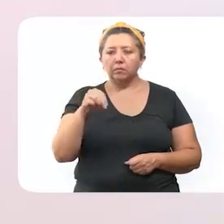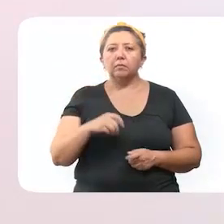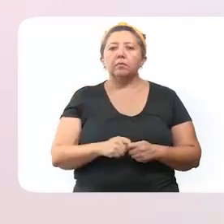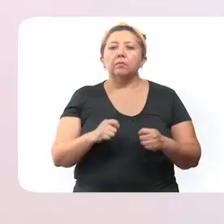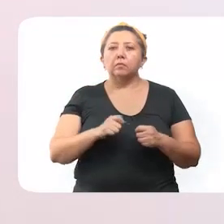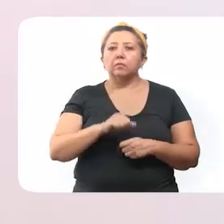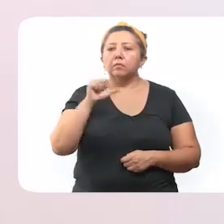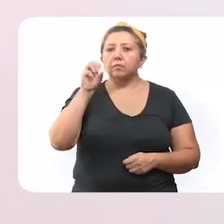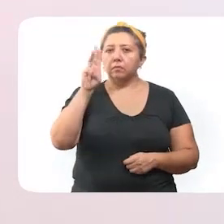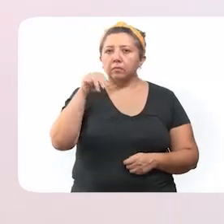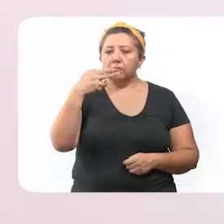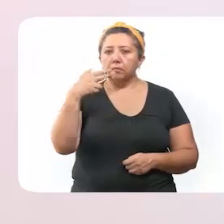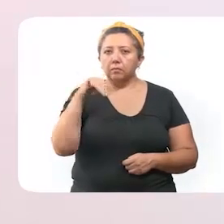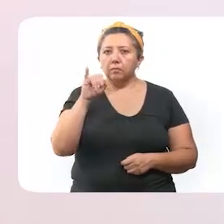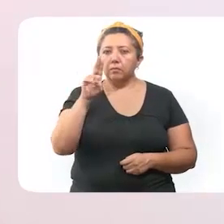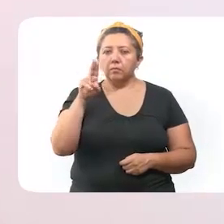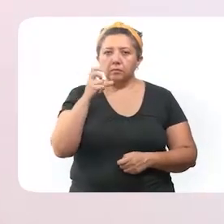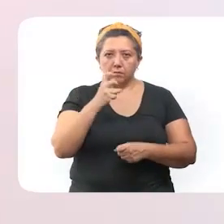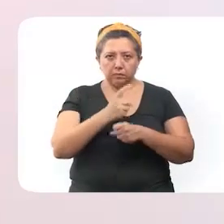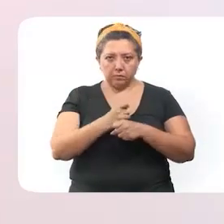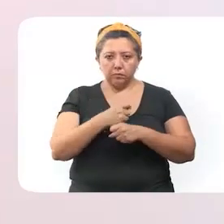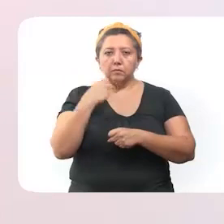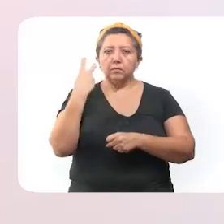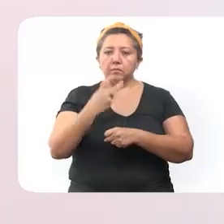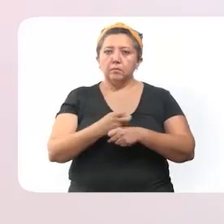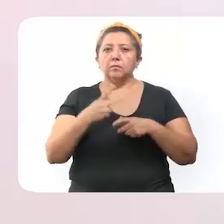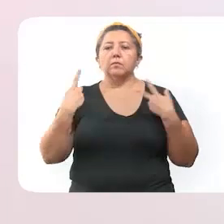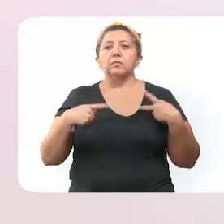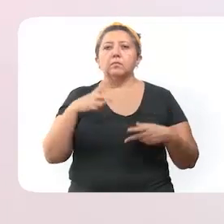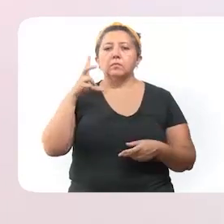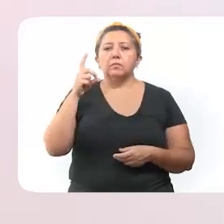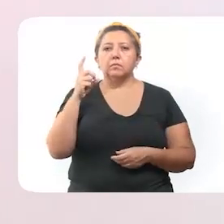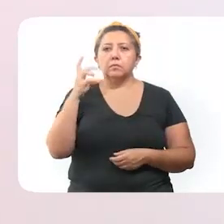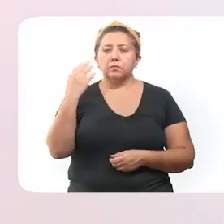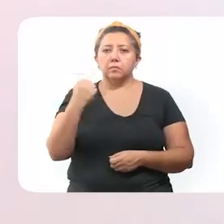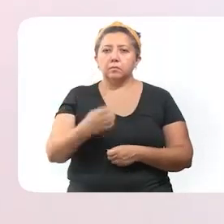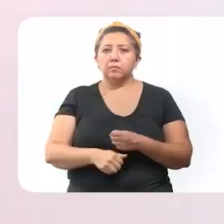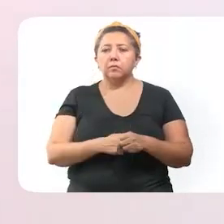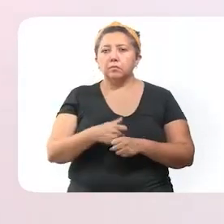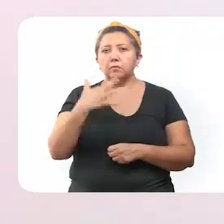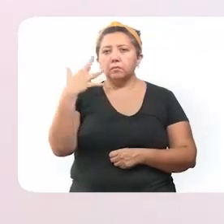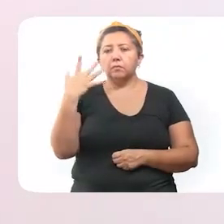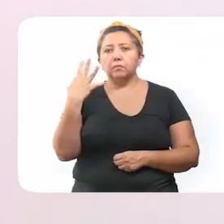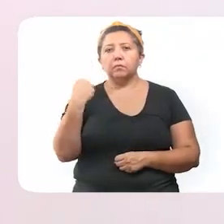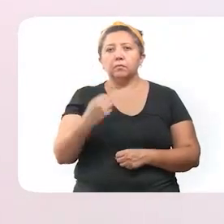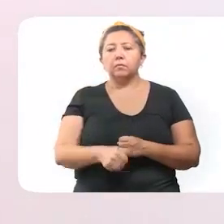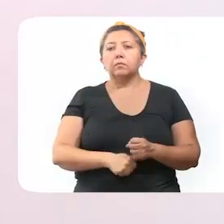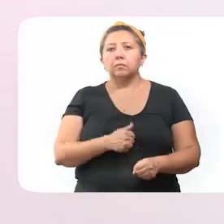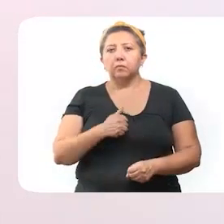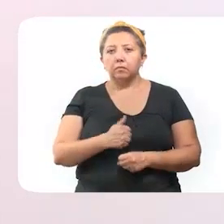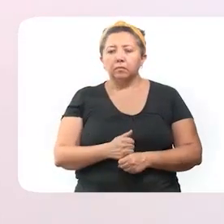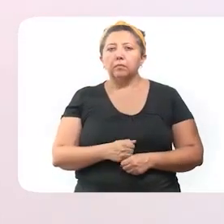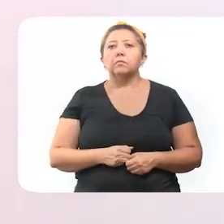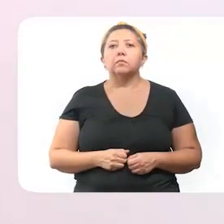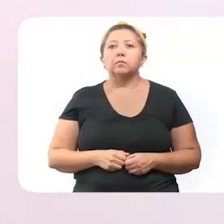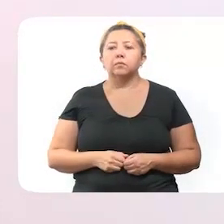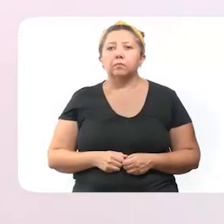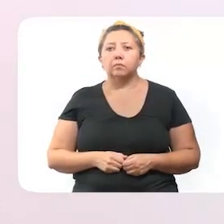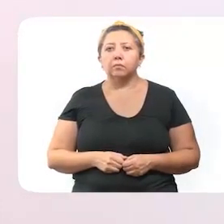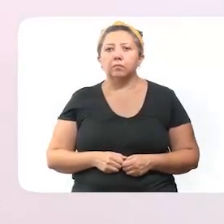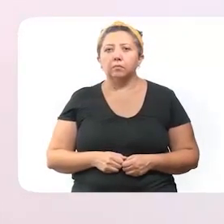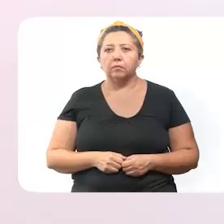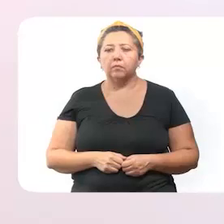en Samajil y Ucú se aplicarán primeras y segundas dosis de personas de 30 a 39 y de 50 a 59 años